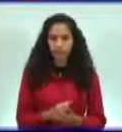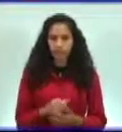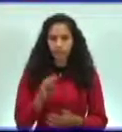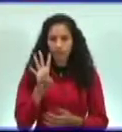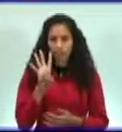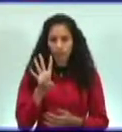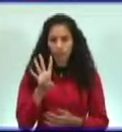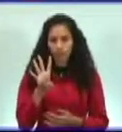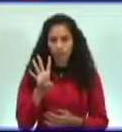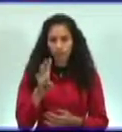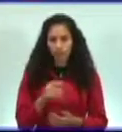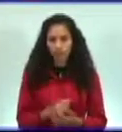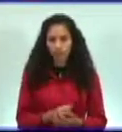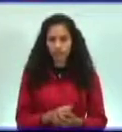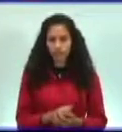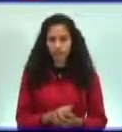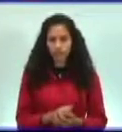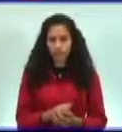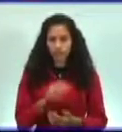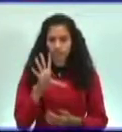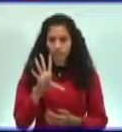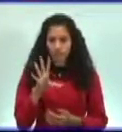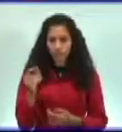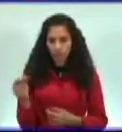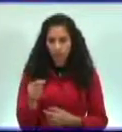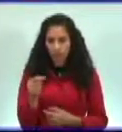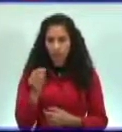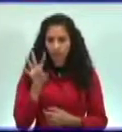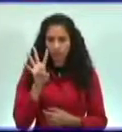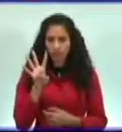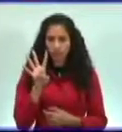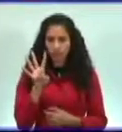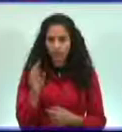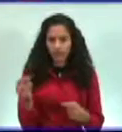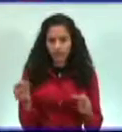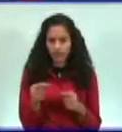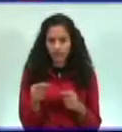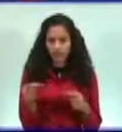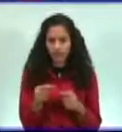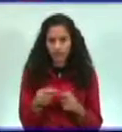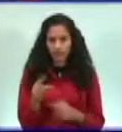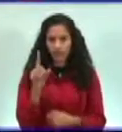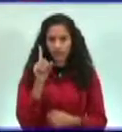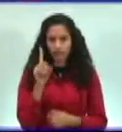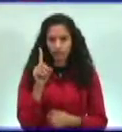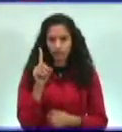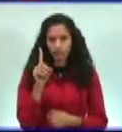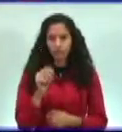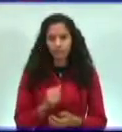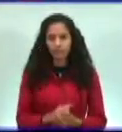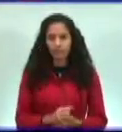4. Entonces, 5 menos 4 es igual a 1.